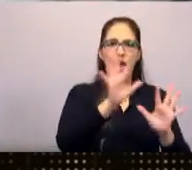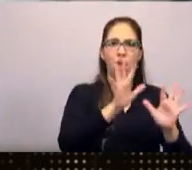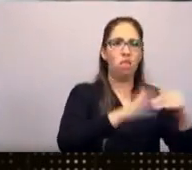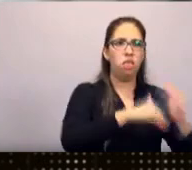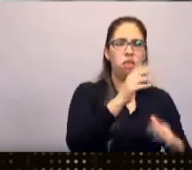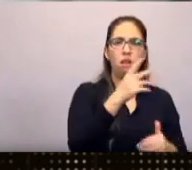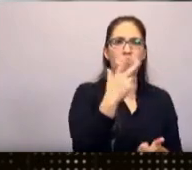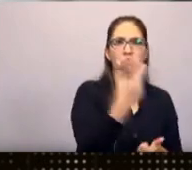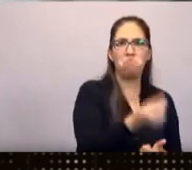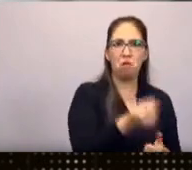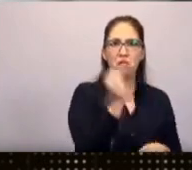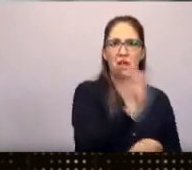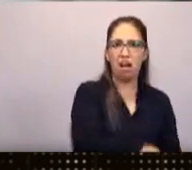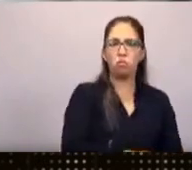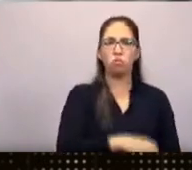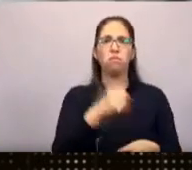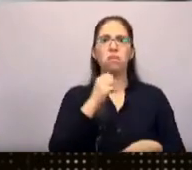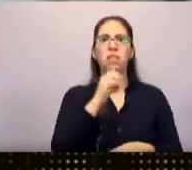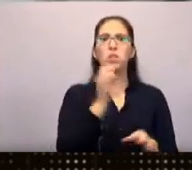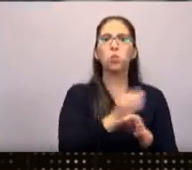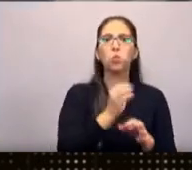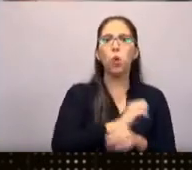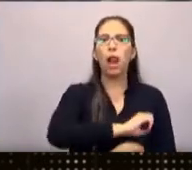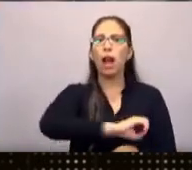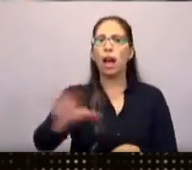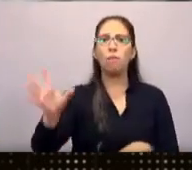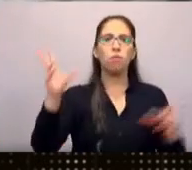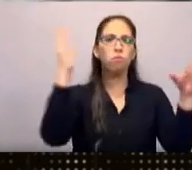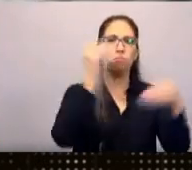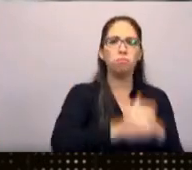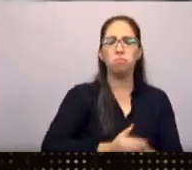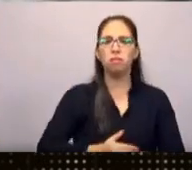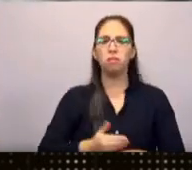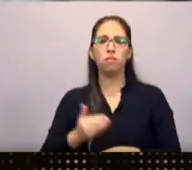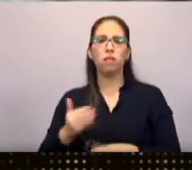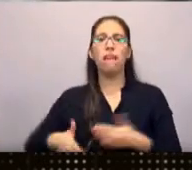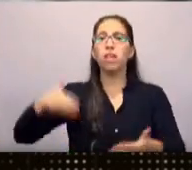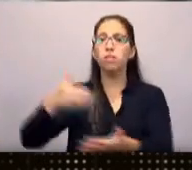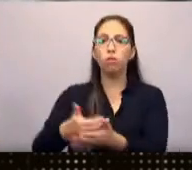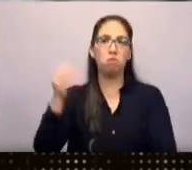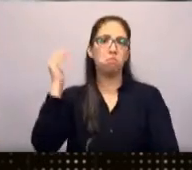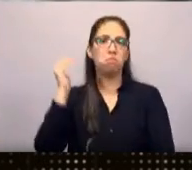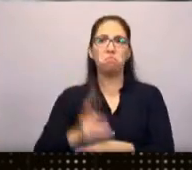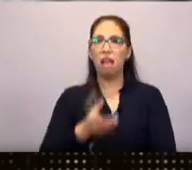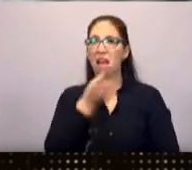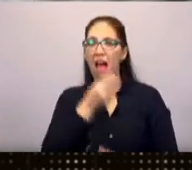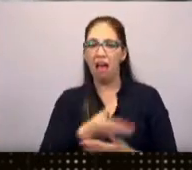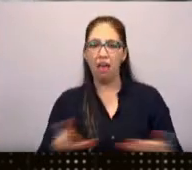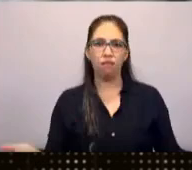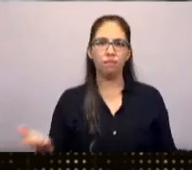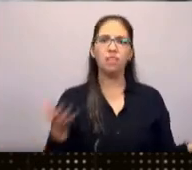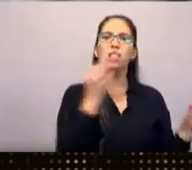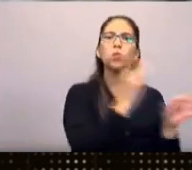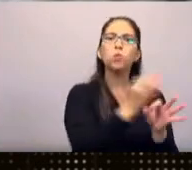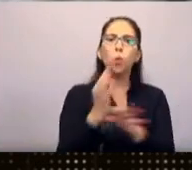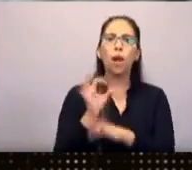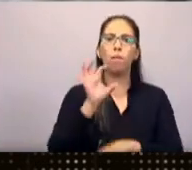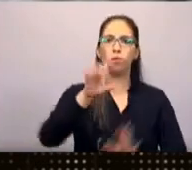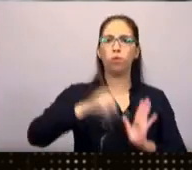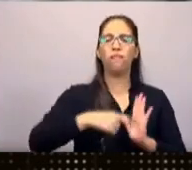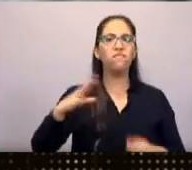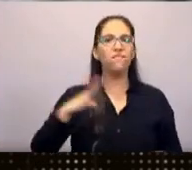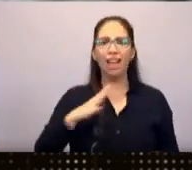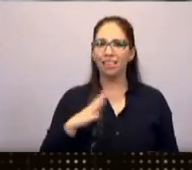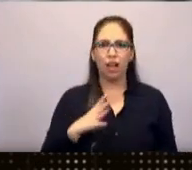no cerraban escuelas Rurales pero decían vamos a hacer muchísimas escuelas faltan escuelas en la provincia de Buenos